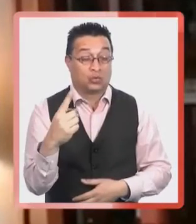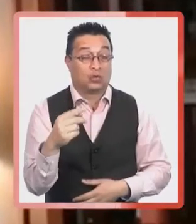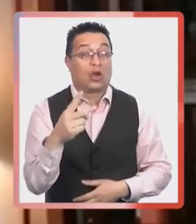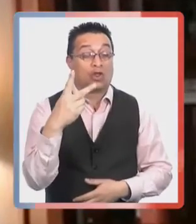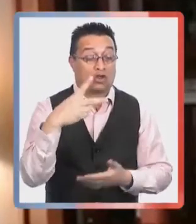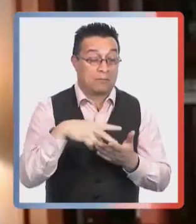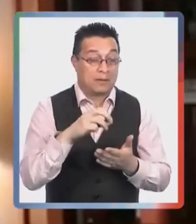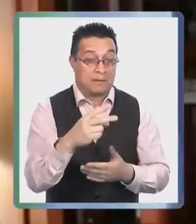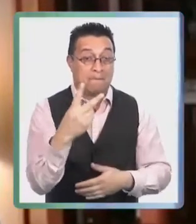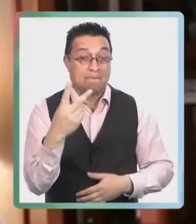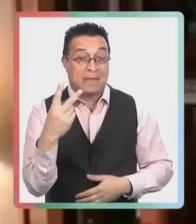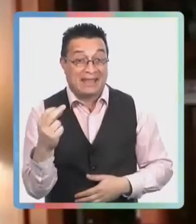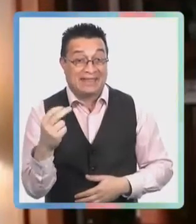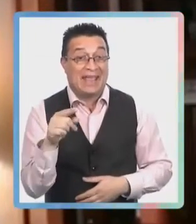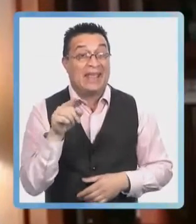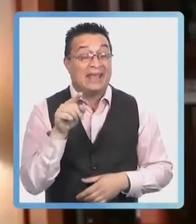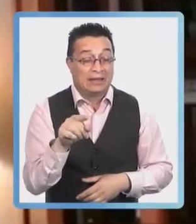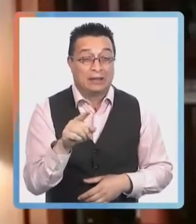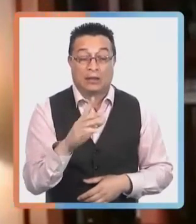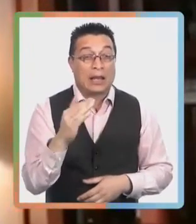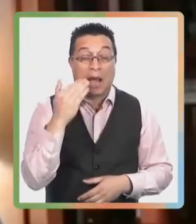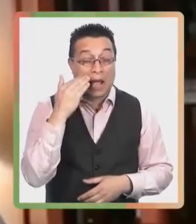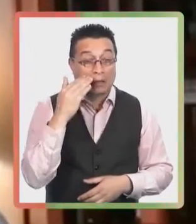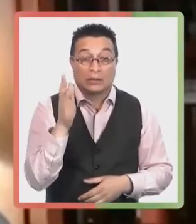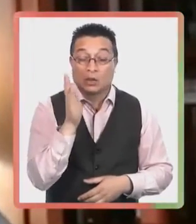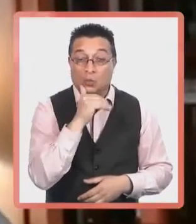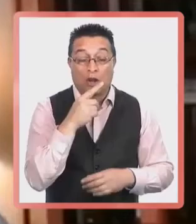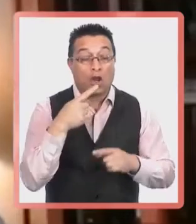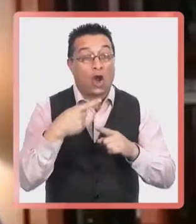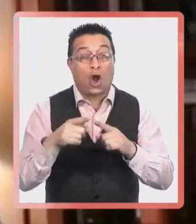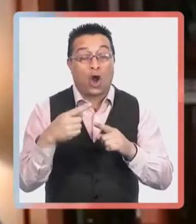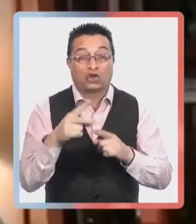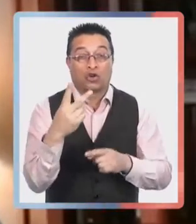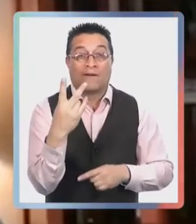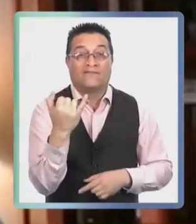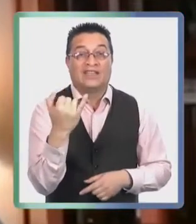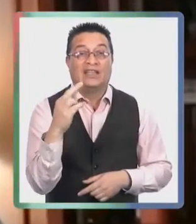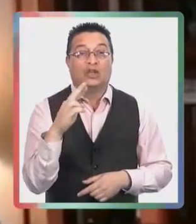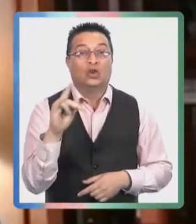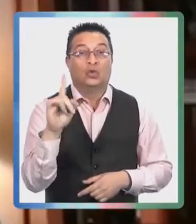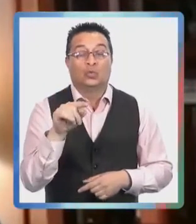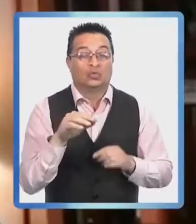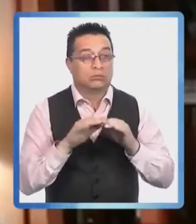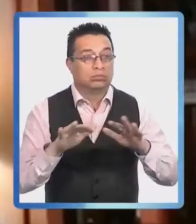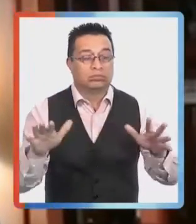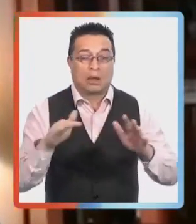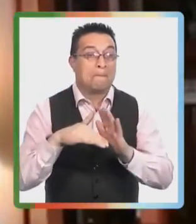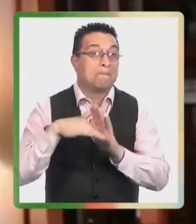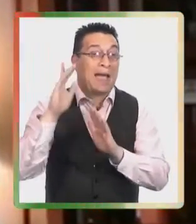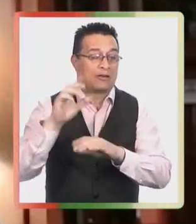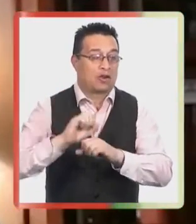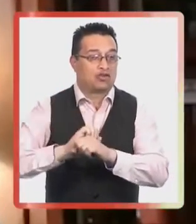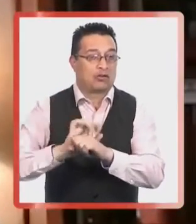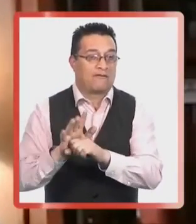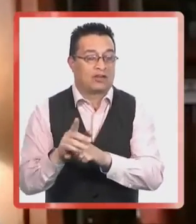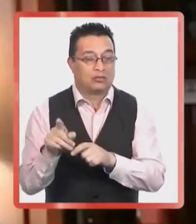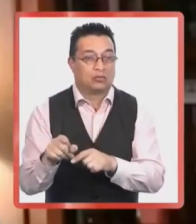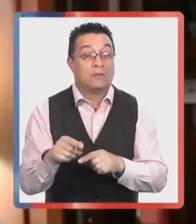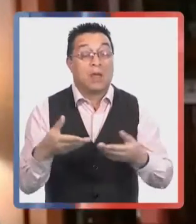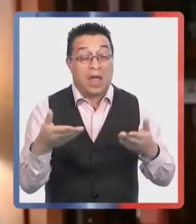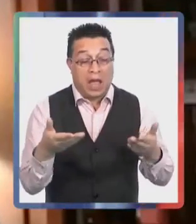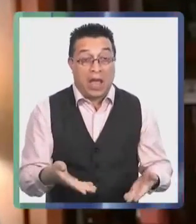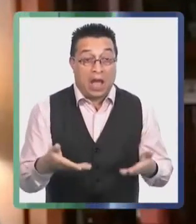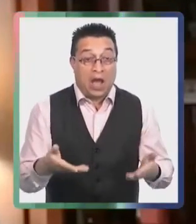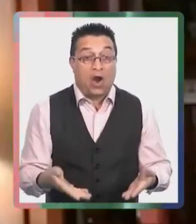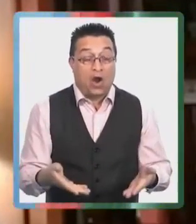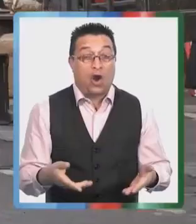el año 2020, casi no circularon otros virus respiratorios. Predominó el coronavirus. Sin embargo,